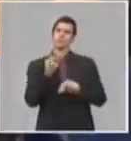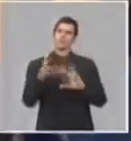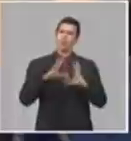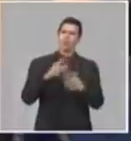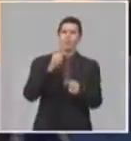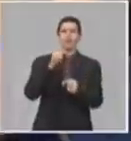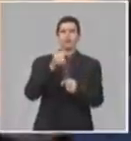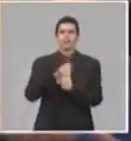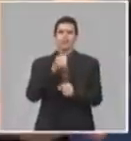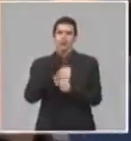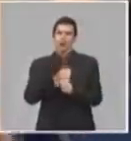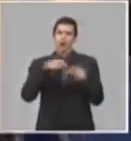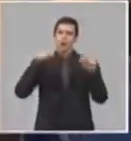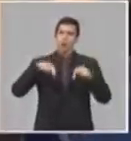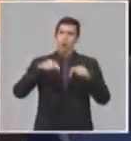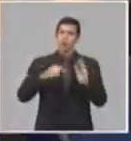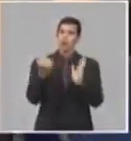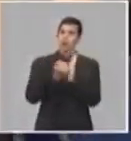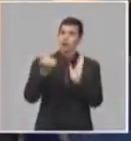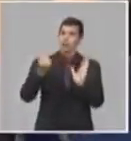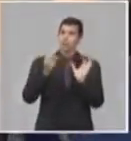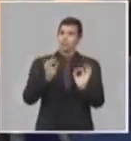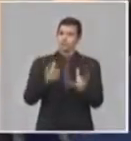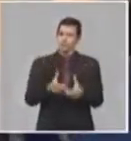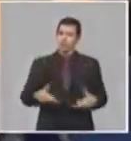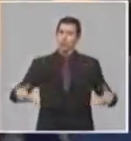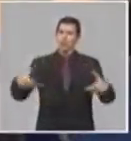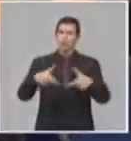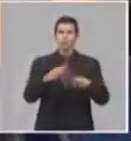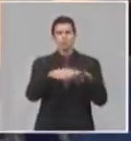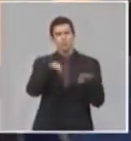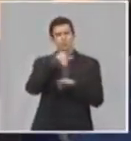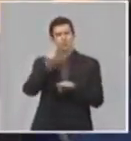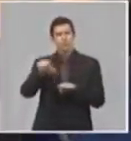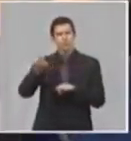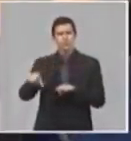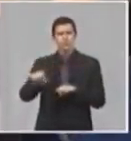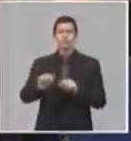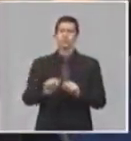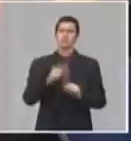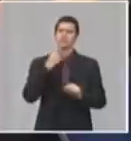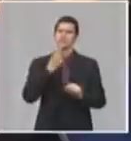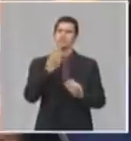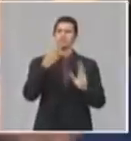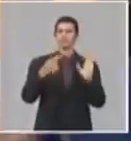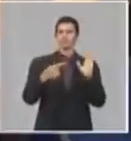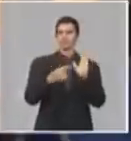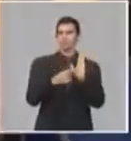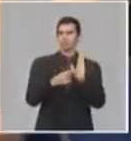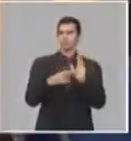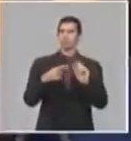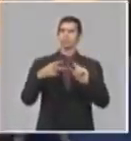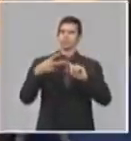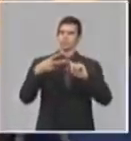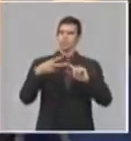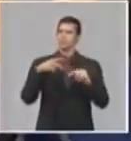de Ministros, y una de ellas que tiene una importancia capital es el tema de la demanda interna, también